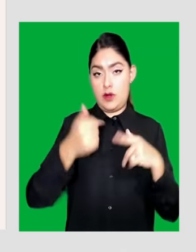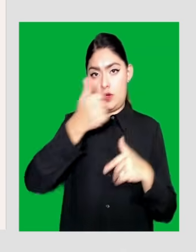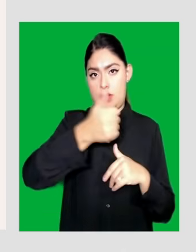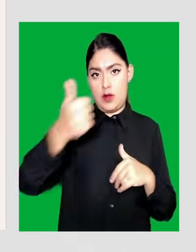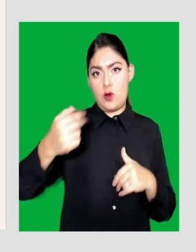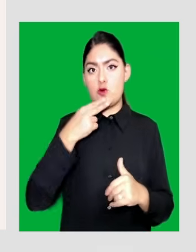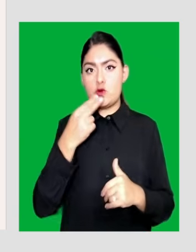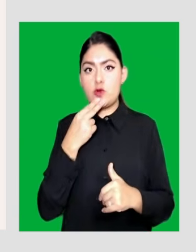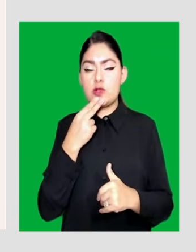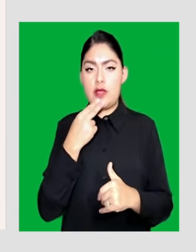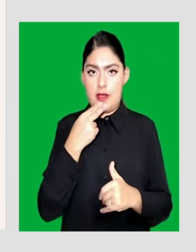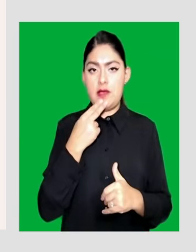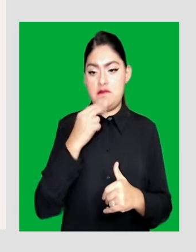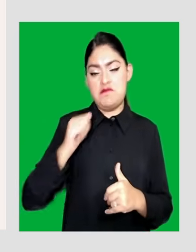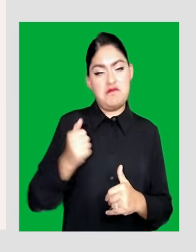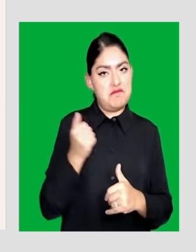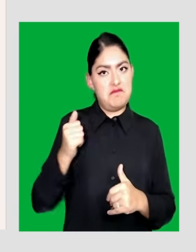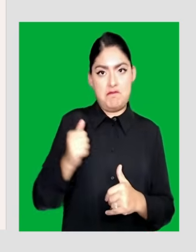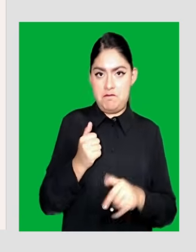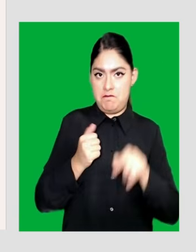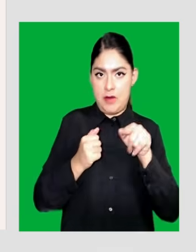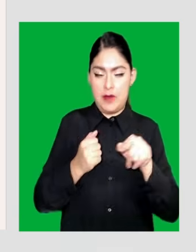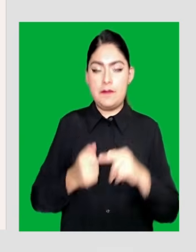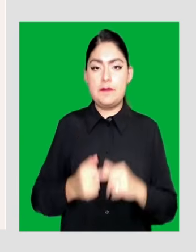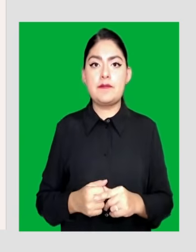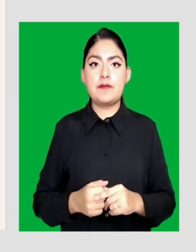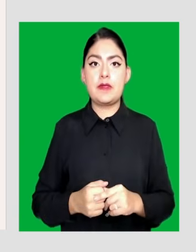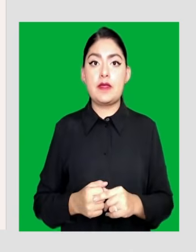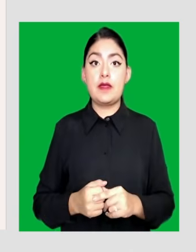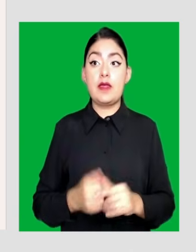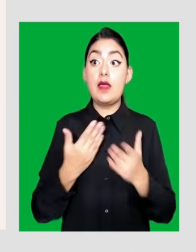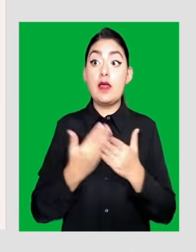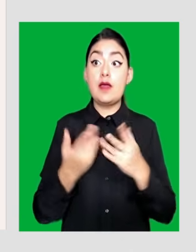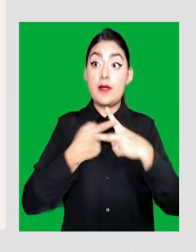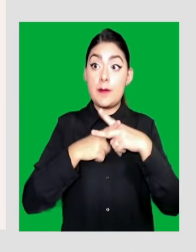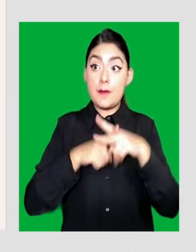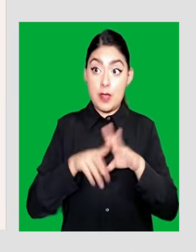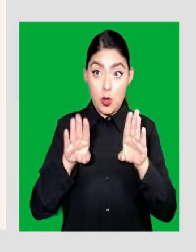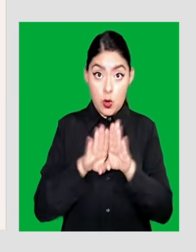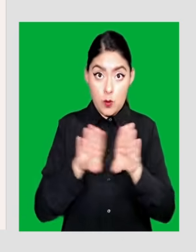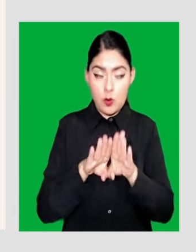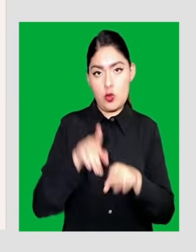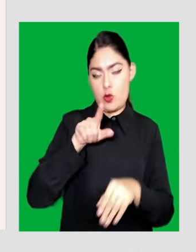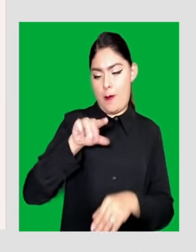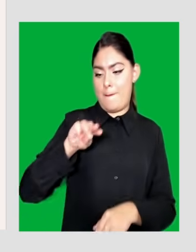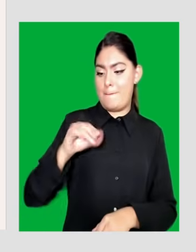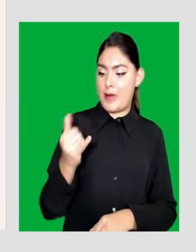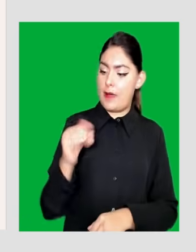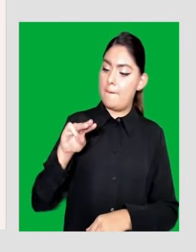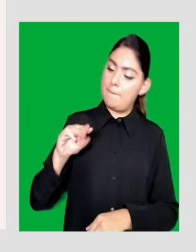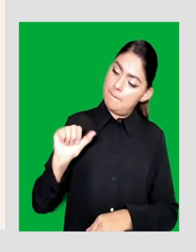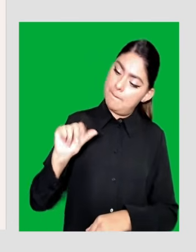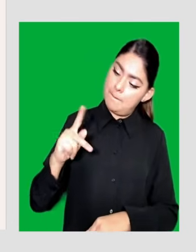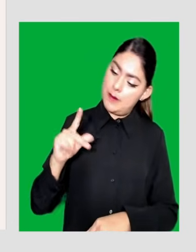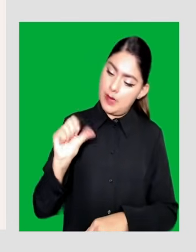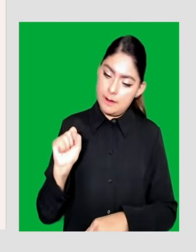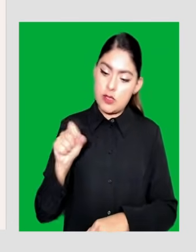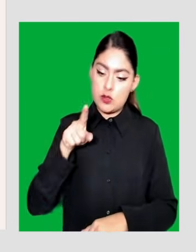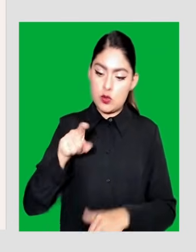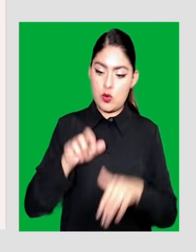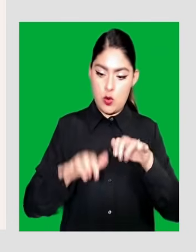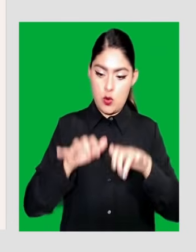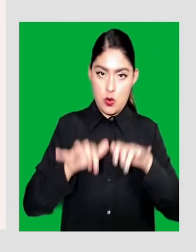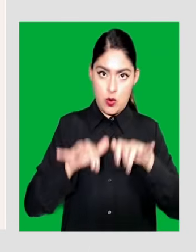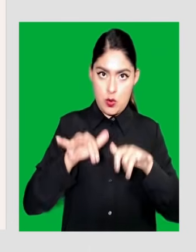Google. Esta herramienta permite añadir puntos, dibujar formas, guardar lugares específicos,